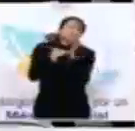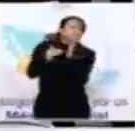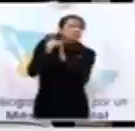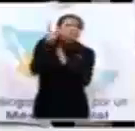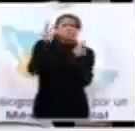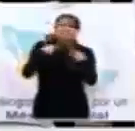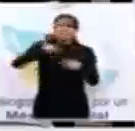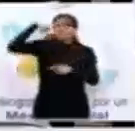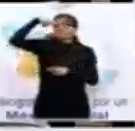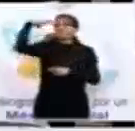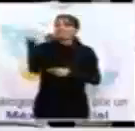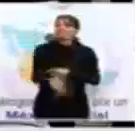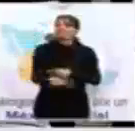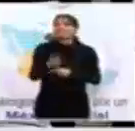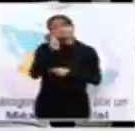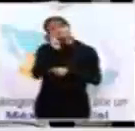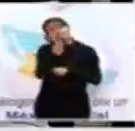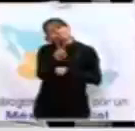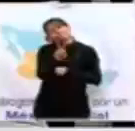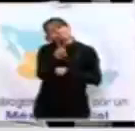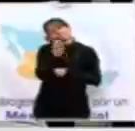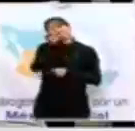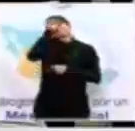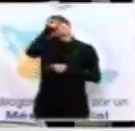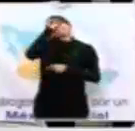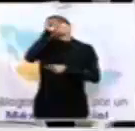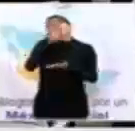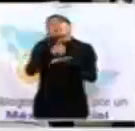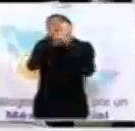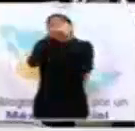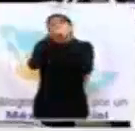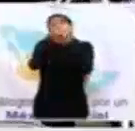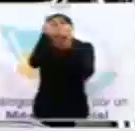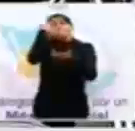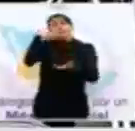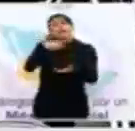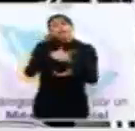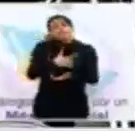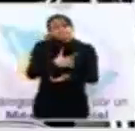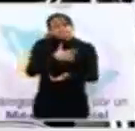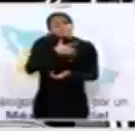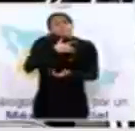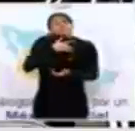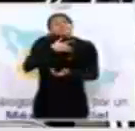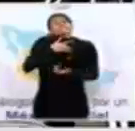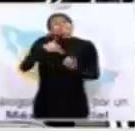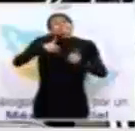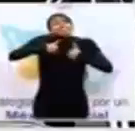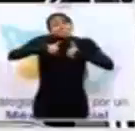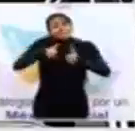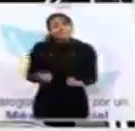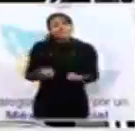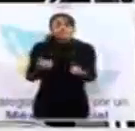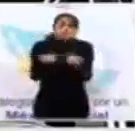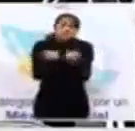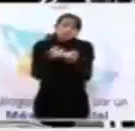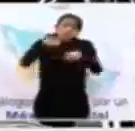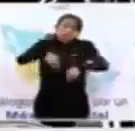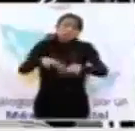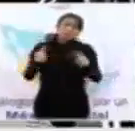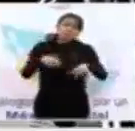Senado deben de sensibilizarnos también. Es importante y me